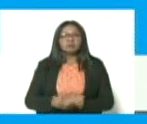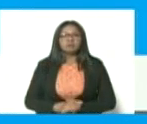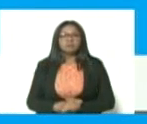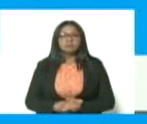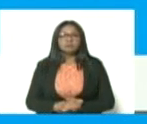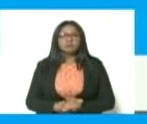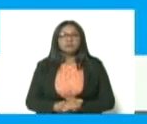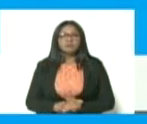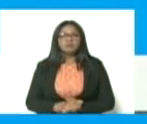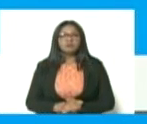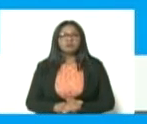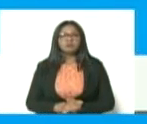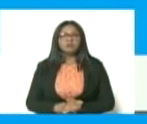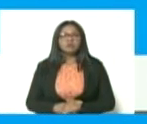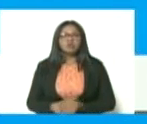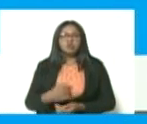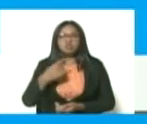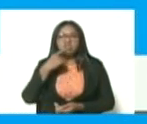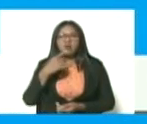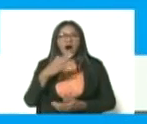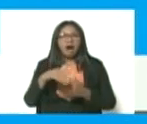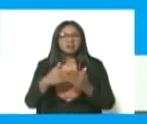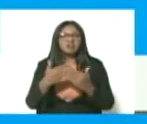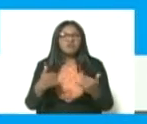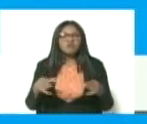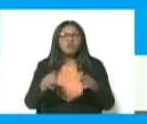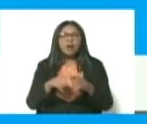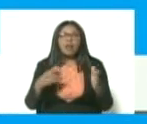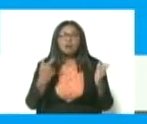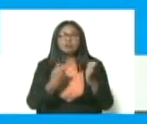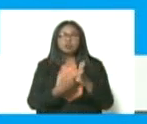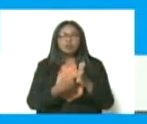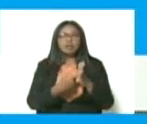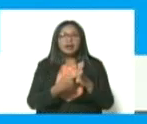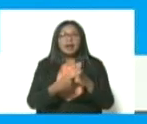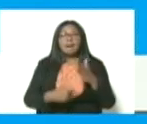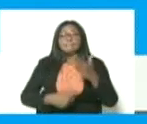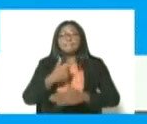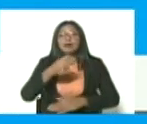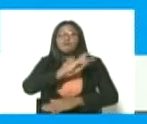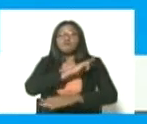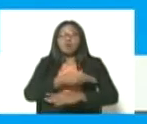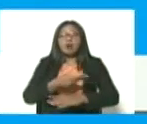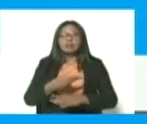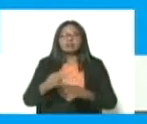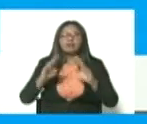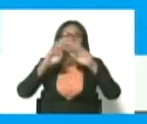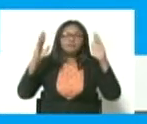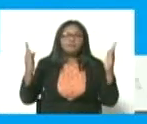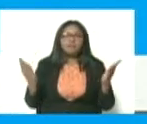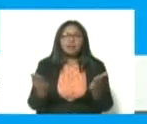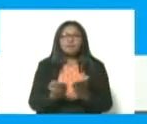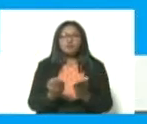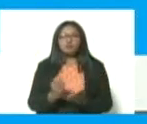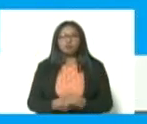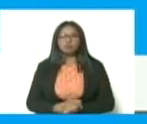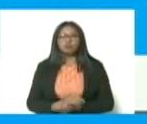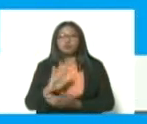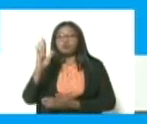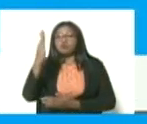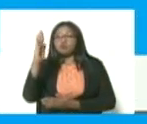que hasta este momento es la vacuna más avanzada, la mejor vacuna del mundo, la Sputnik V. No me queda ninguna